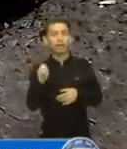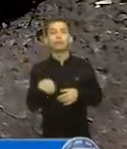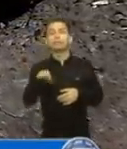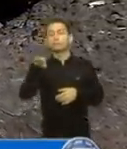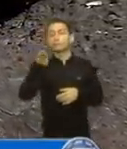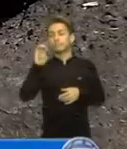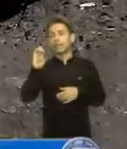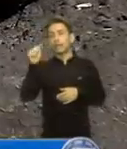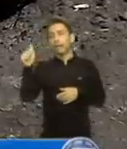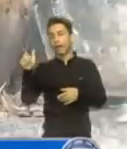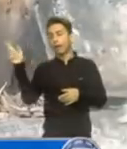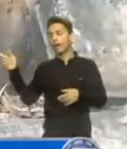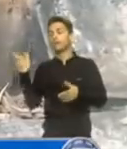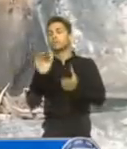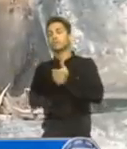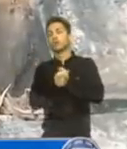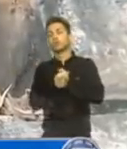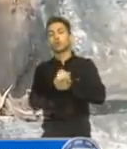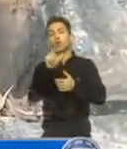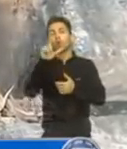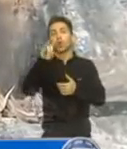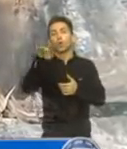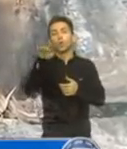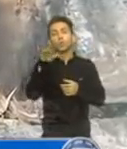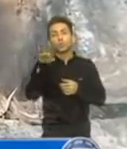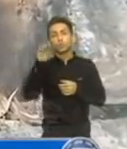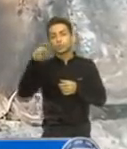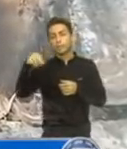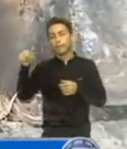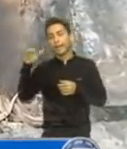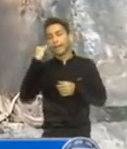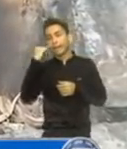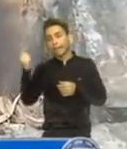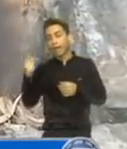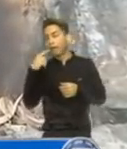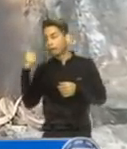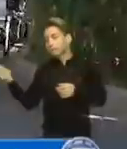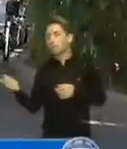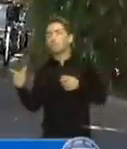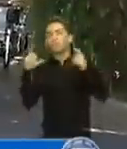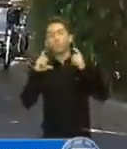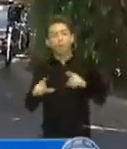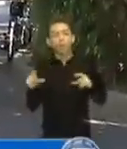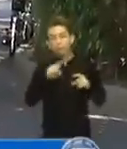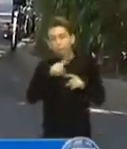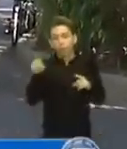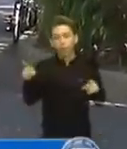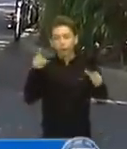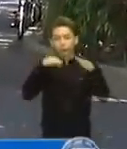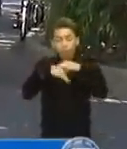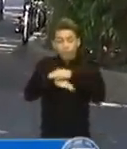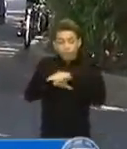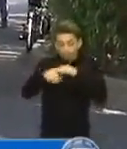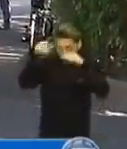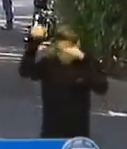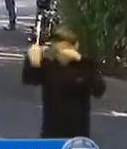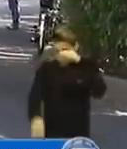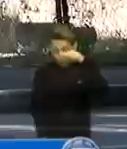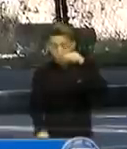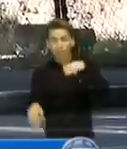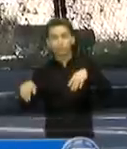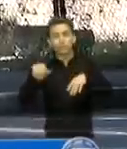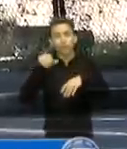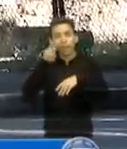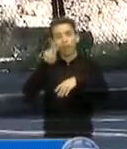María López, quien laboraba en el ente investigador y cuyo cadáver fue localizado en el interior de un tragante en la zona 2